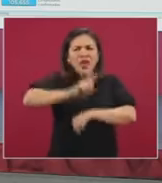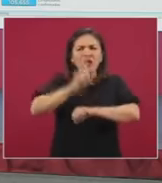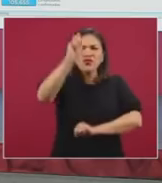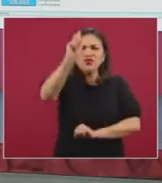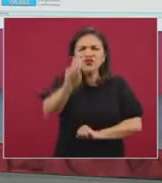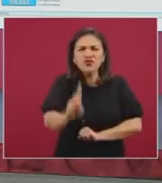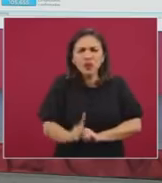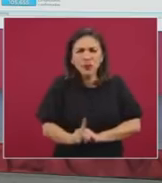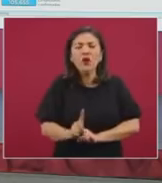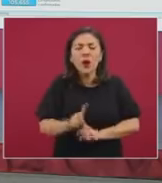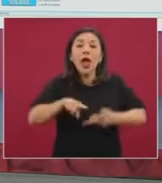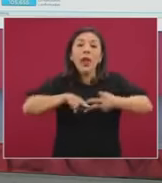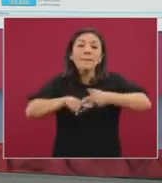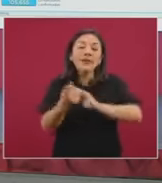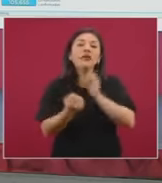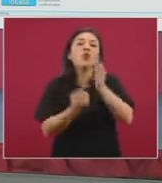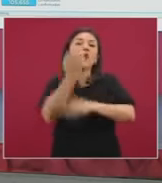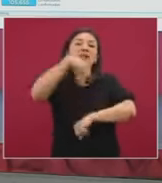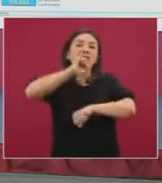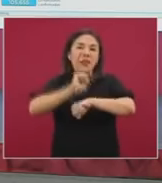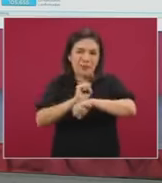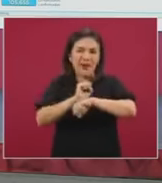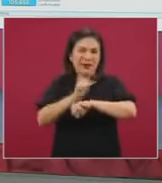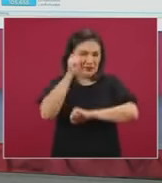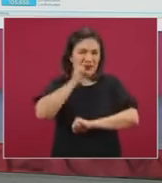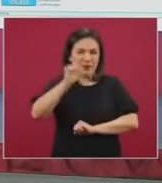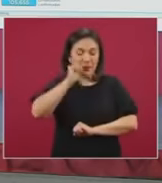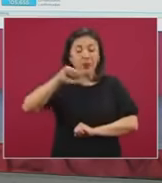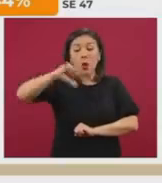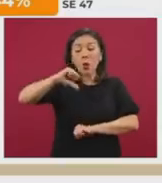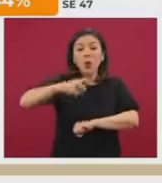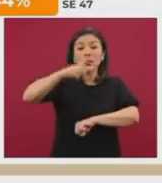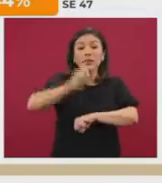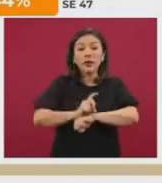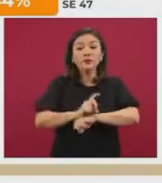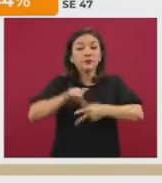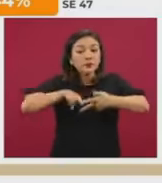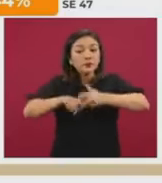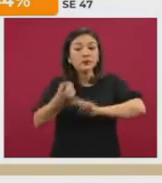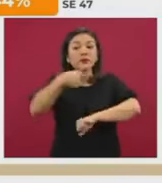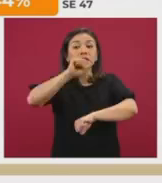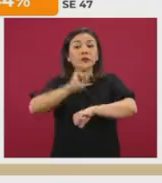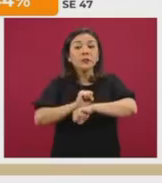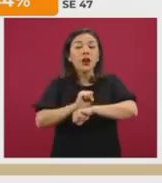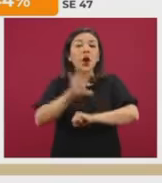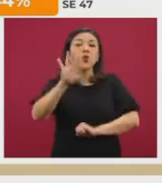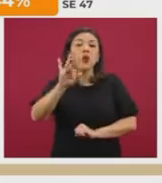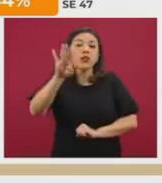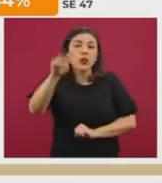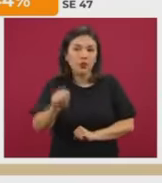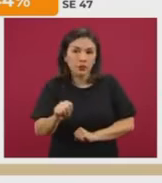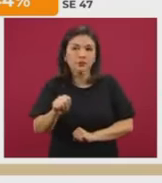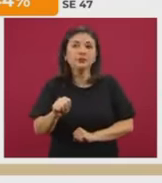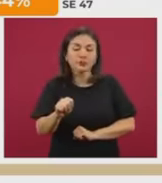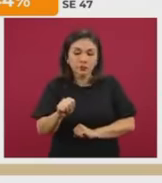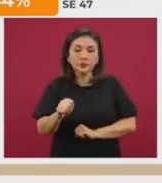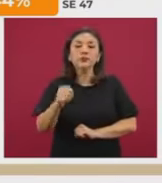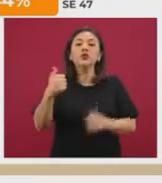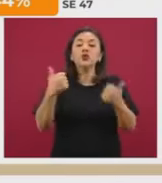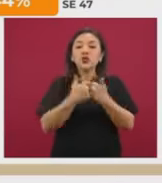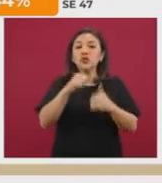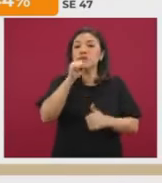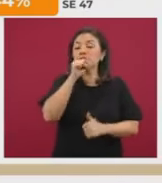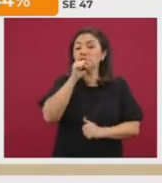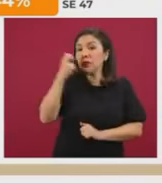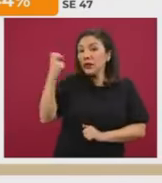domingos abrimos semana epidemiológica. El día de hoy estamos empezando la semana 49 y estamos graficando